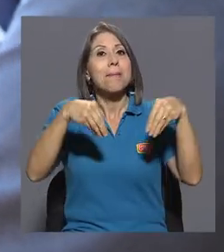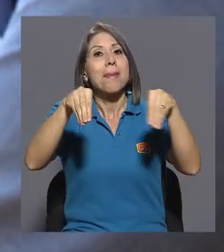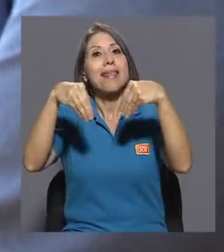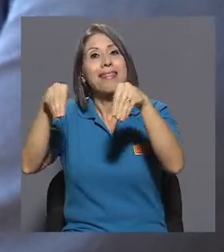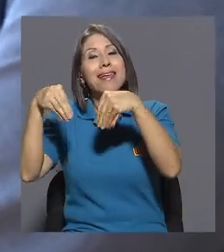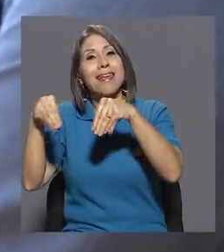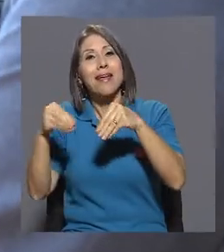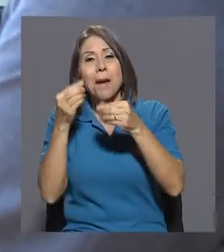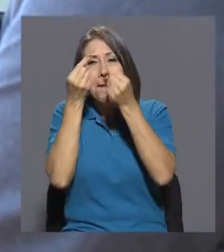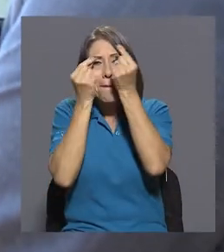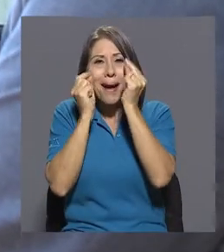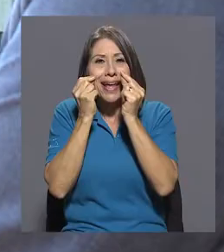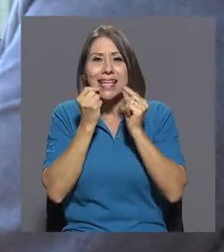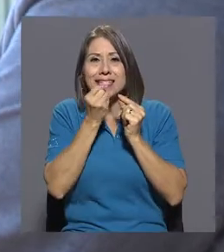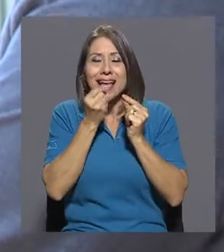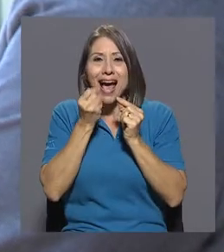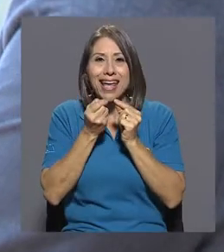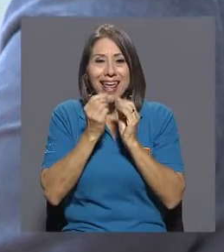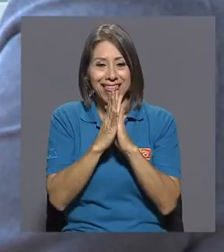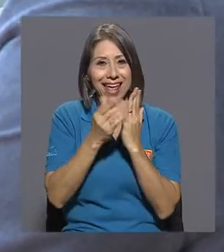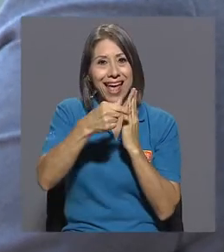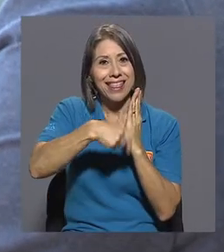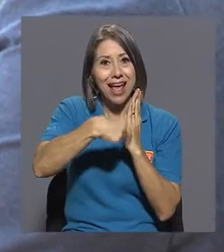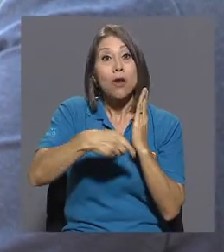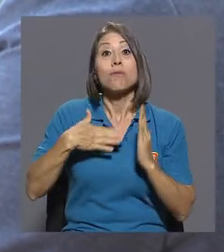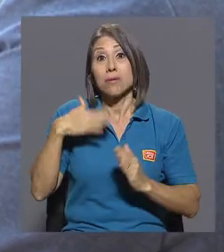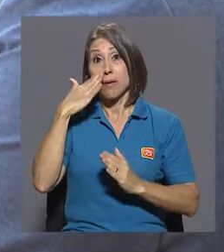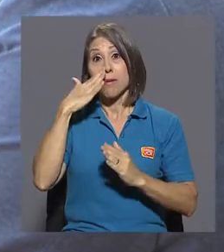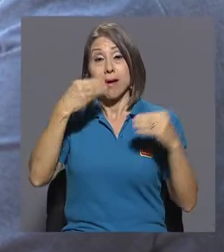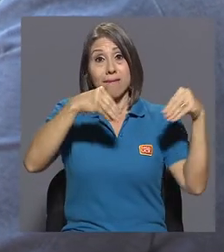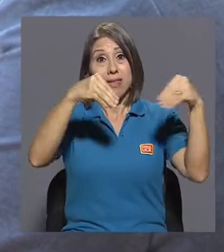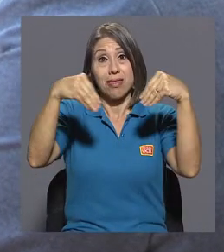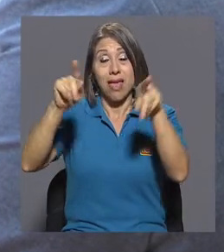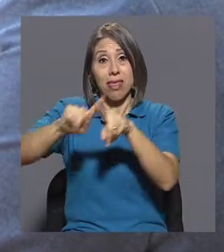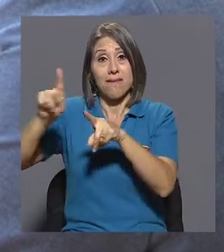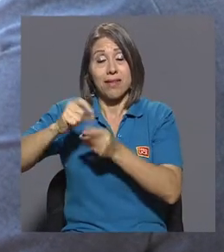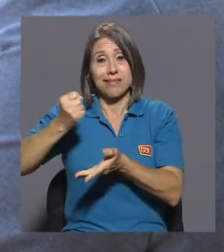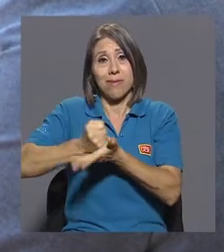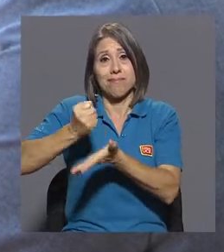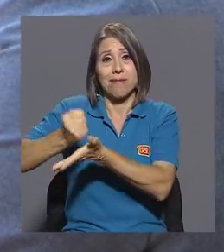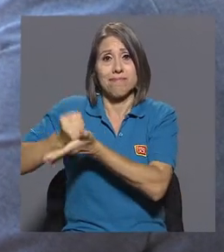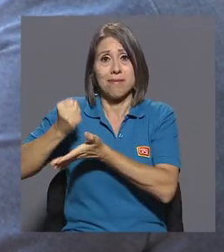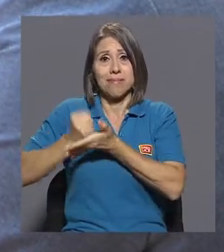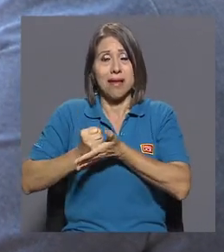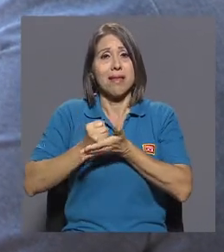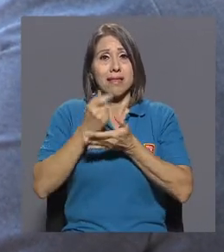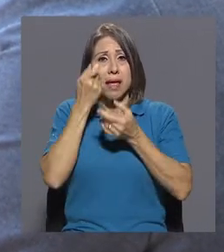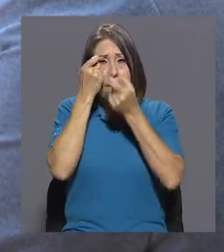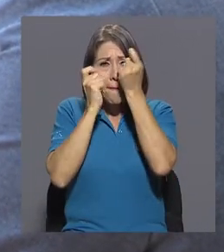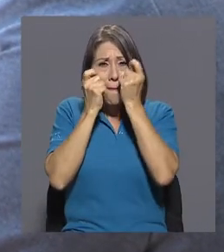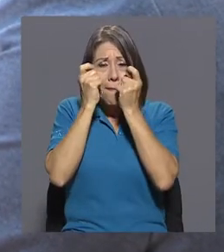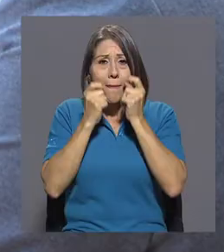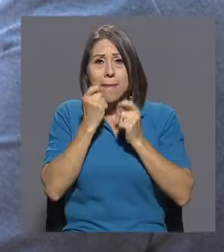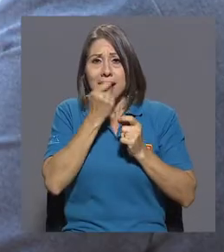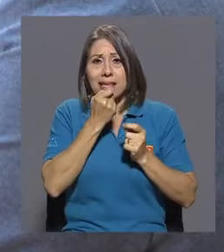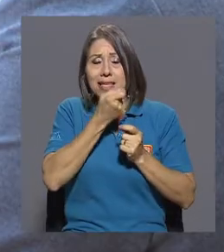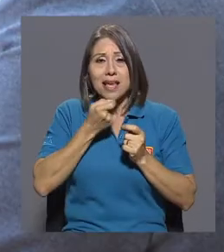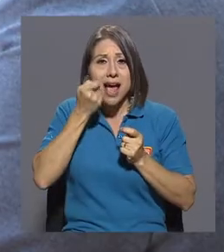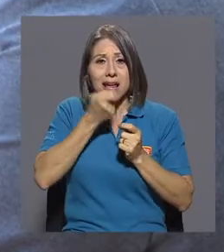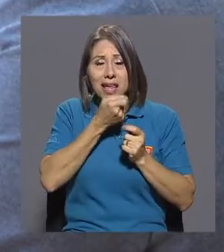Mi mamá vendía varias marcas de maquillaje y entonces yo la, en un momento, un tiempo ahí,